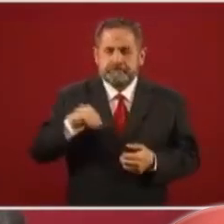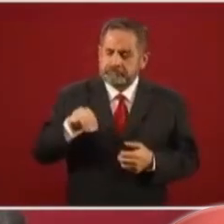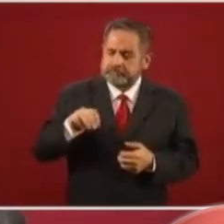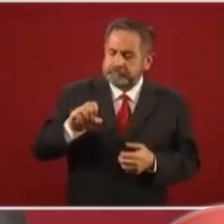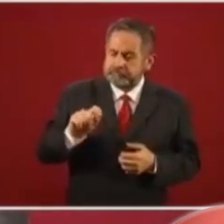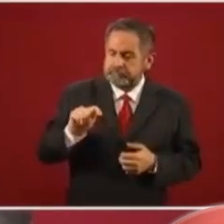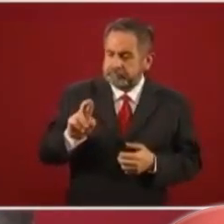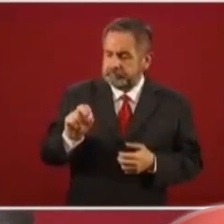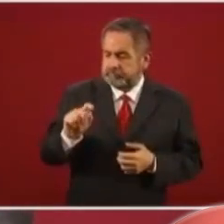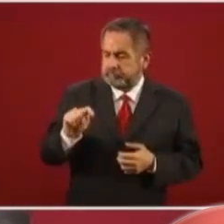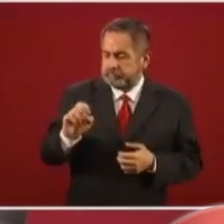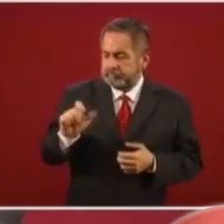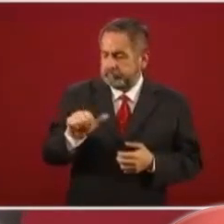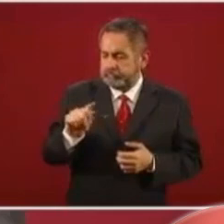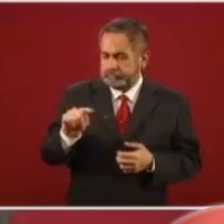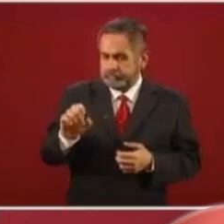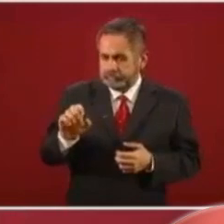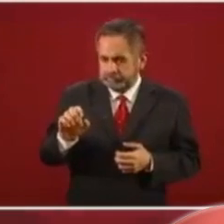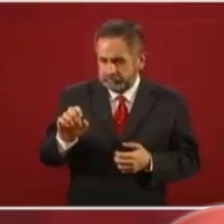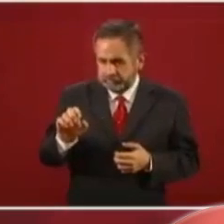Metrotexate.